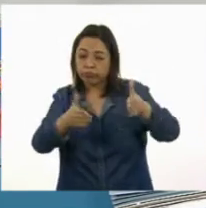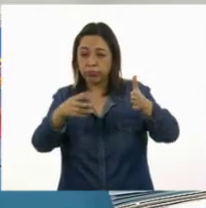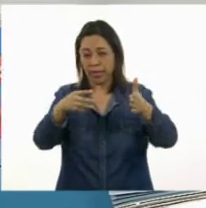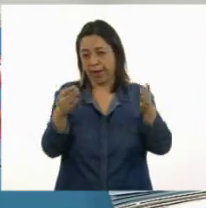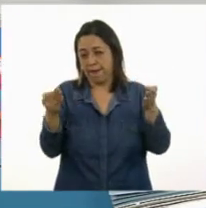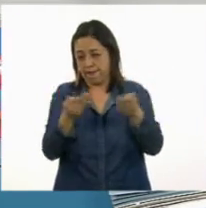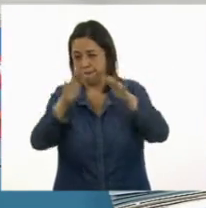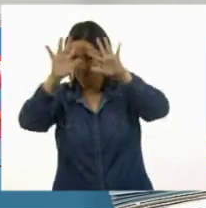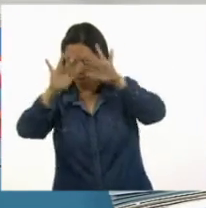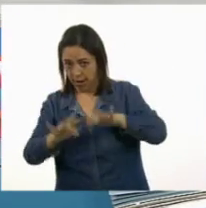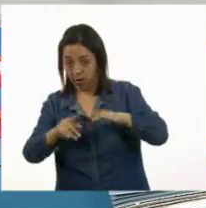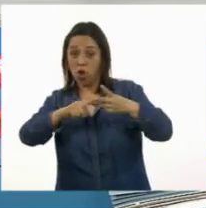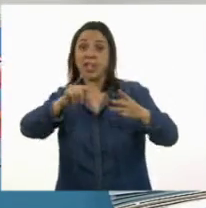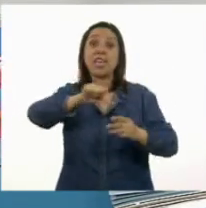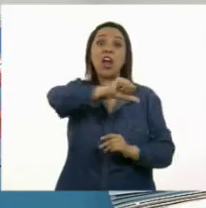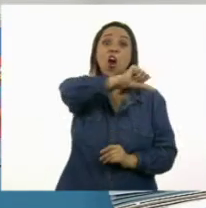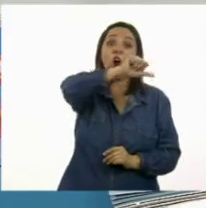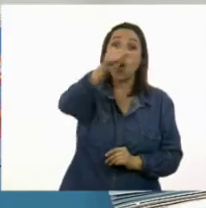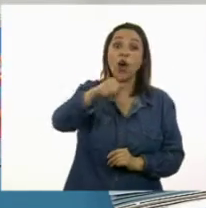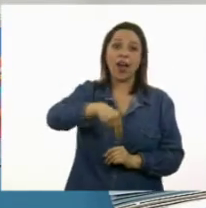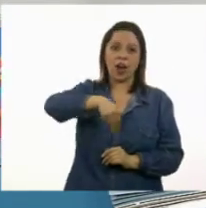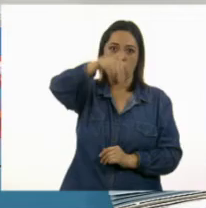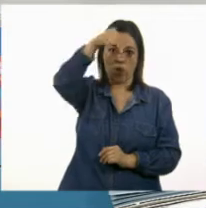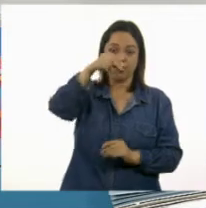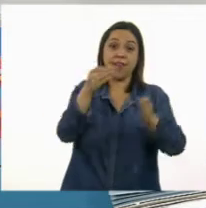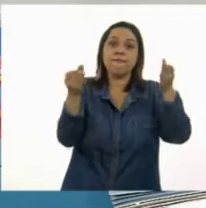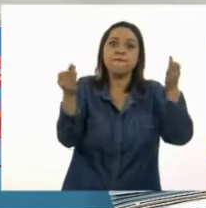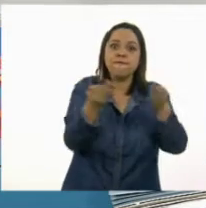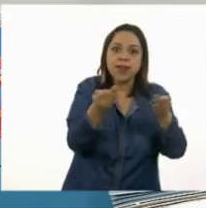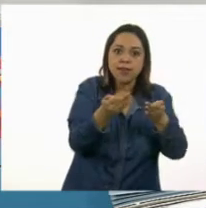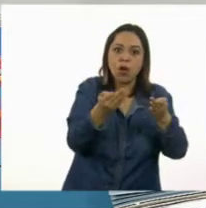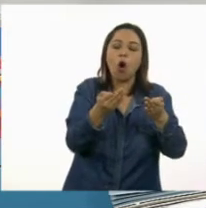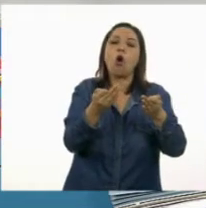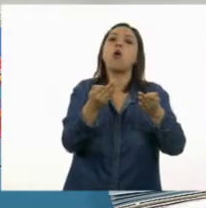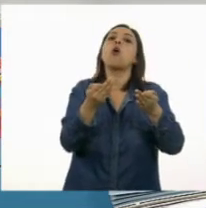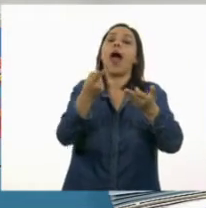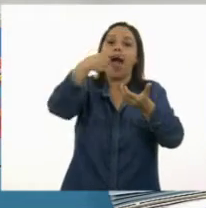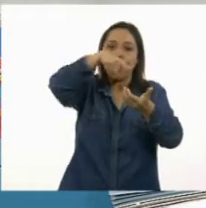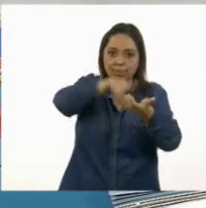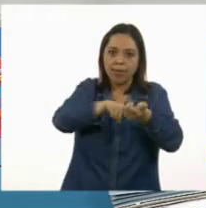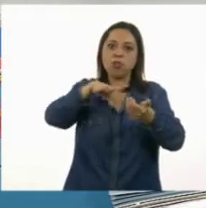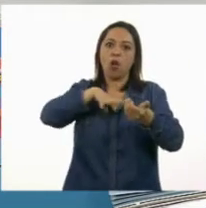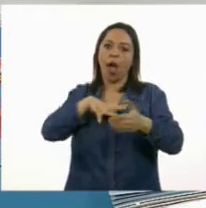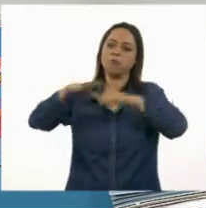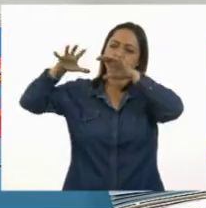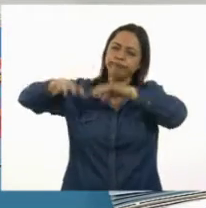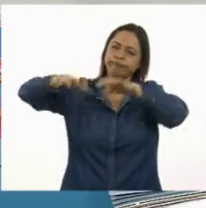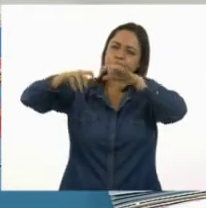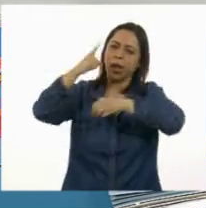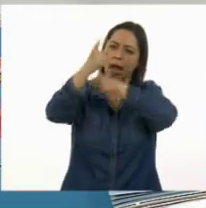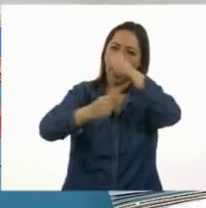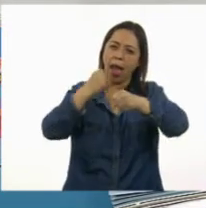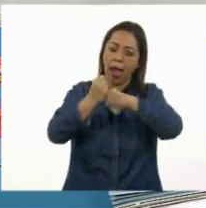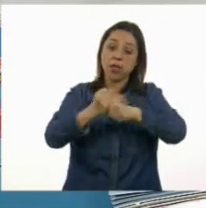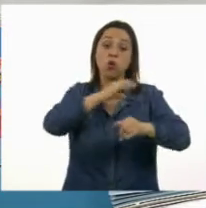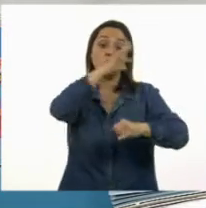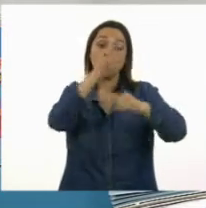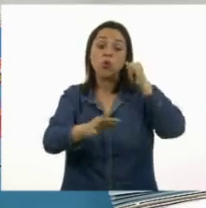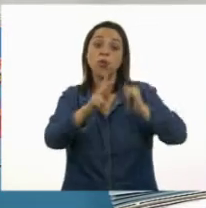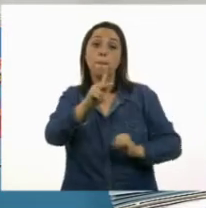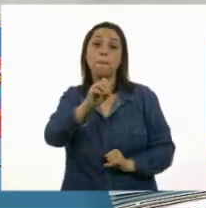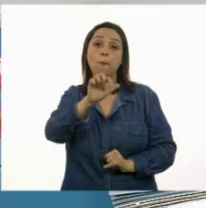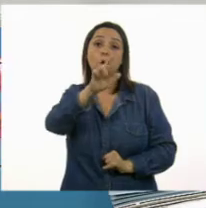con lluvias todo el año y el clima polar, que es el clima de tundra, y el polar de